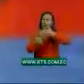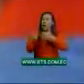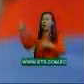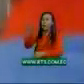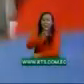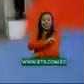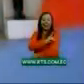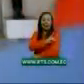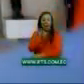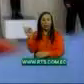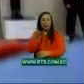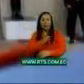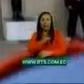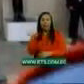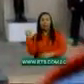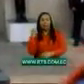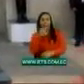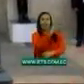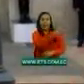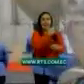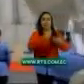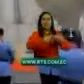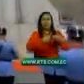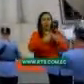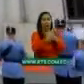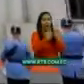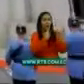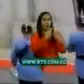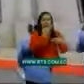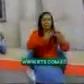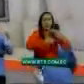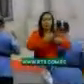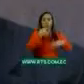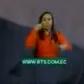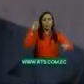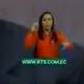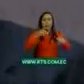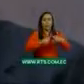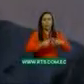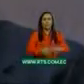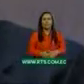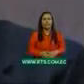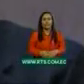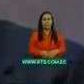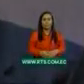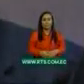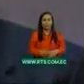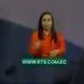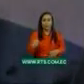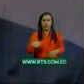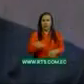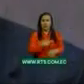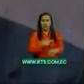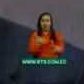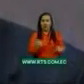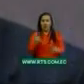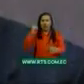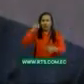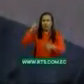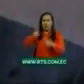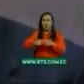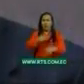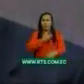visitará Quito a finales de este mes para emprender las negociaciones del acuerdo comercial. Que hemos acordado con el presidente Lenín